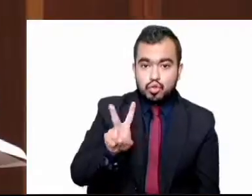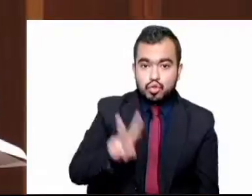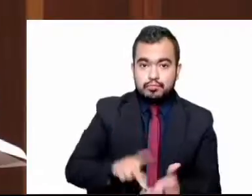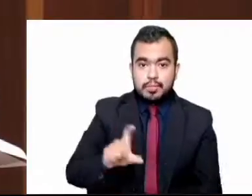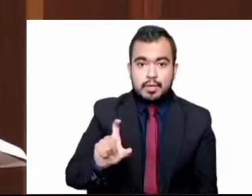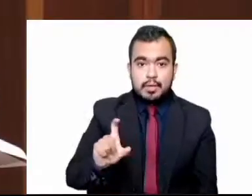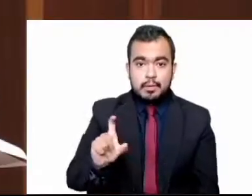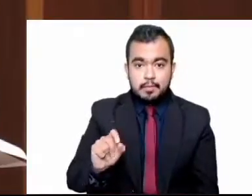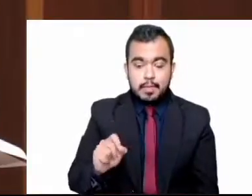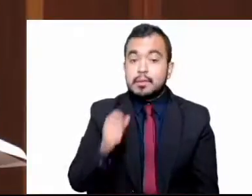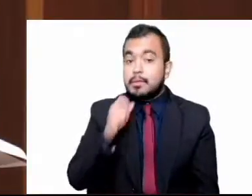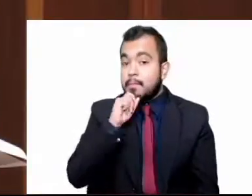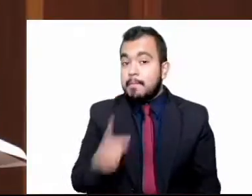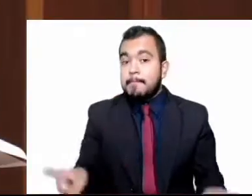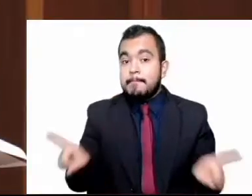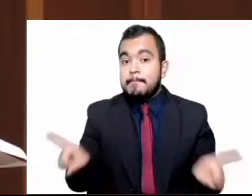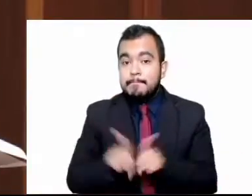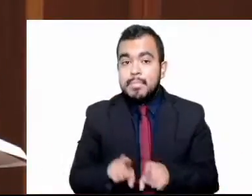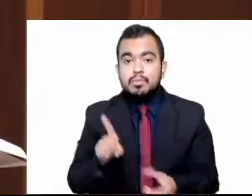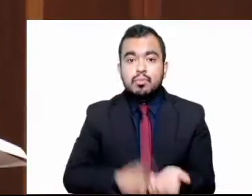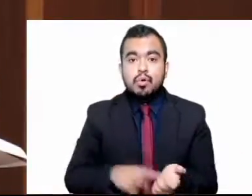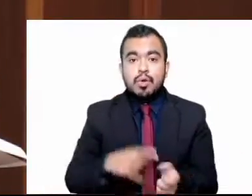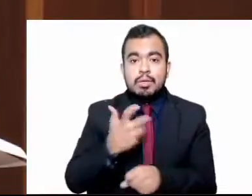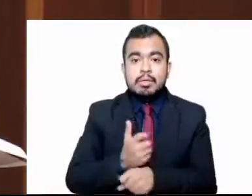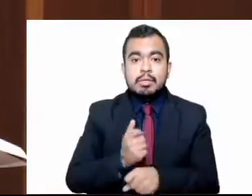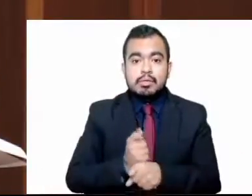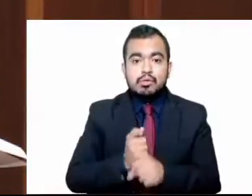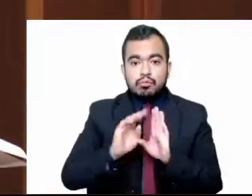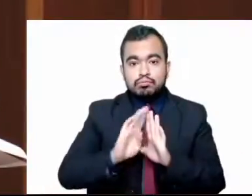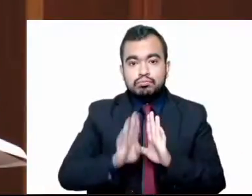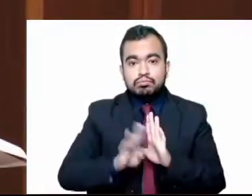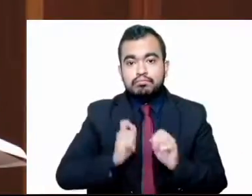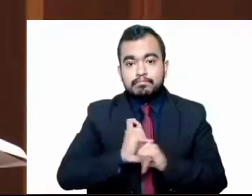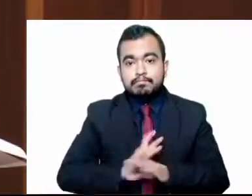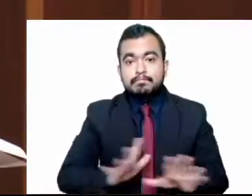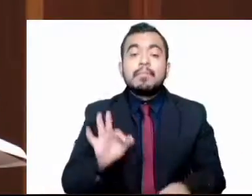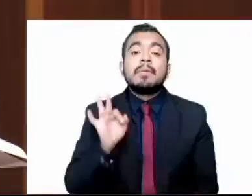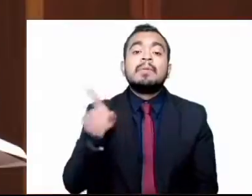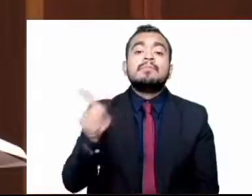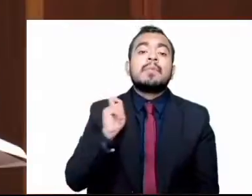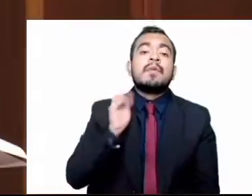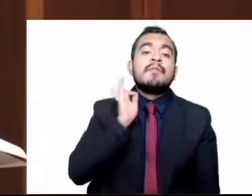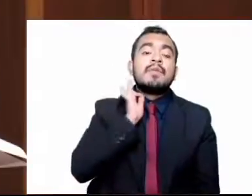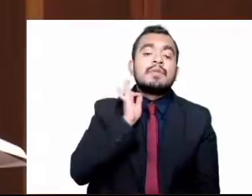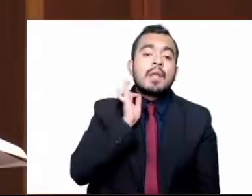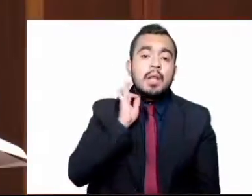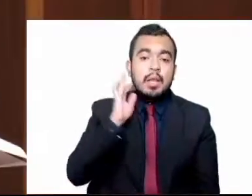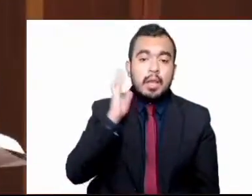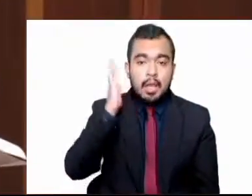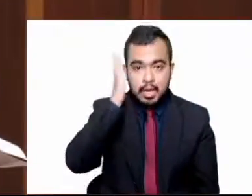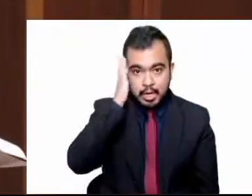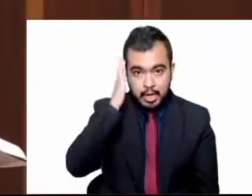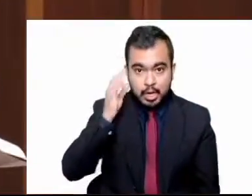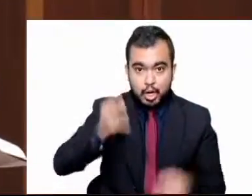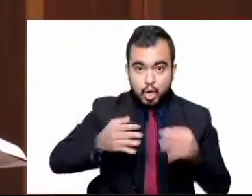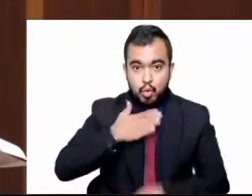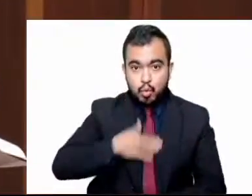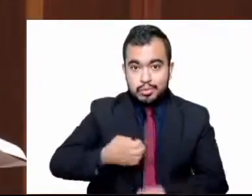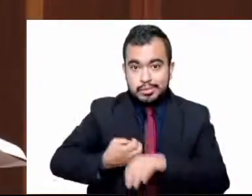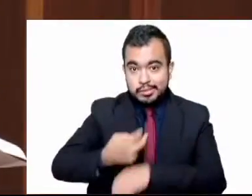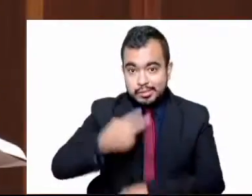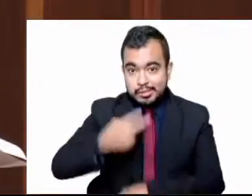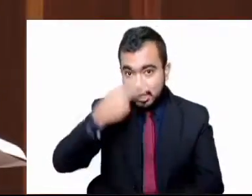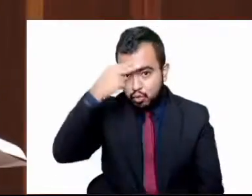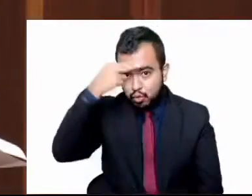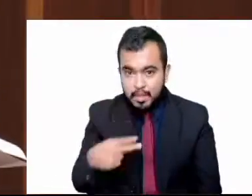datos obtenidos en el quinto informe de gestiones de la Fiscalía General de Justicia del Estado de México, lo que implica